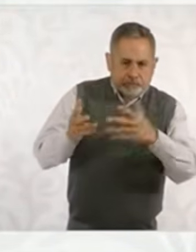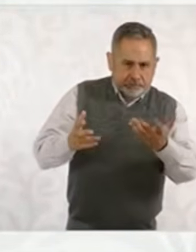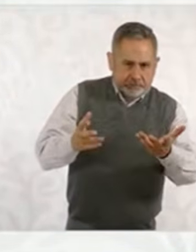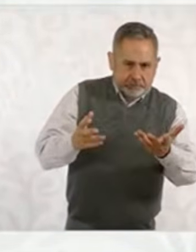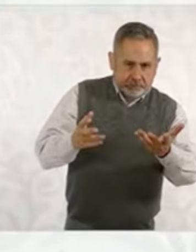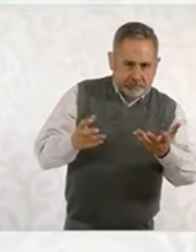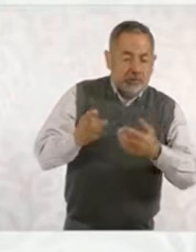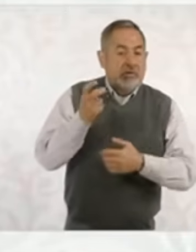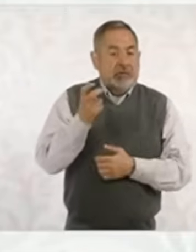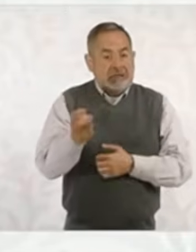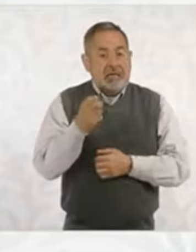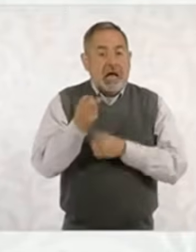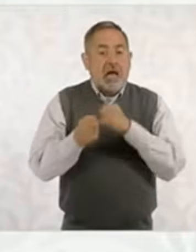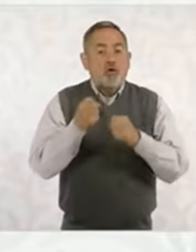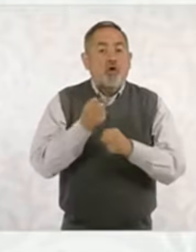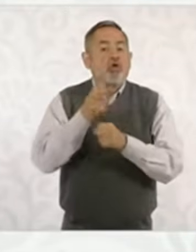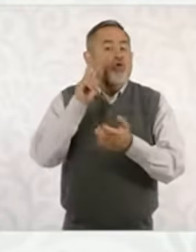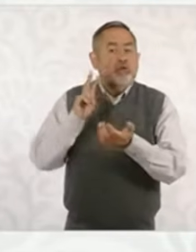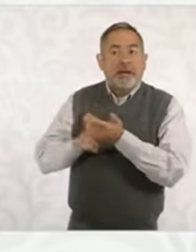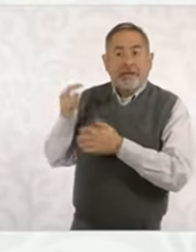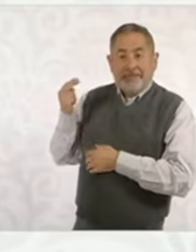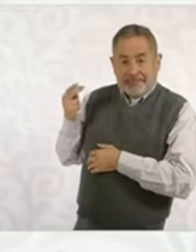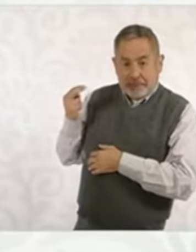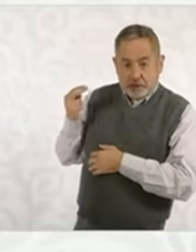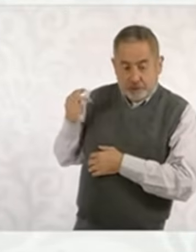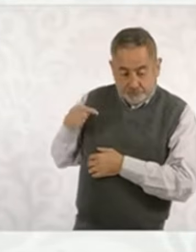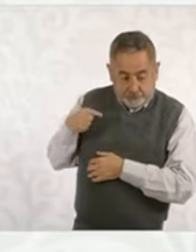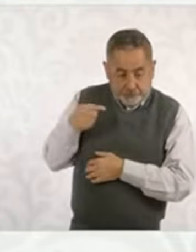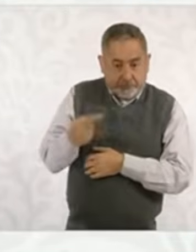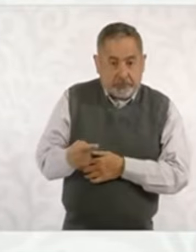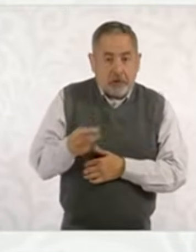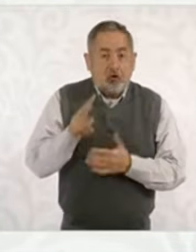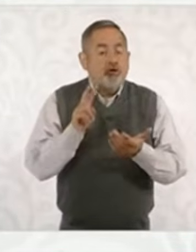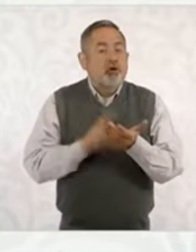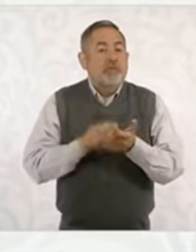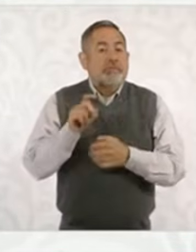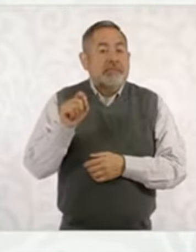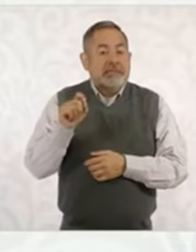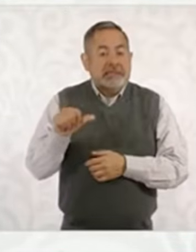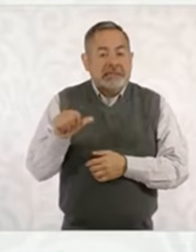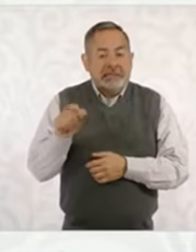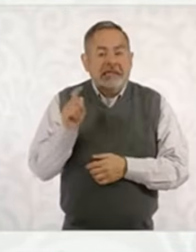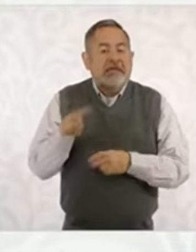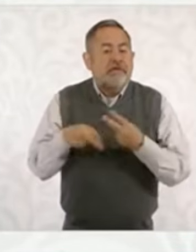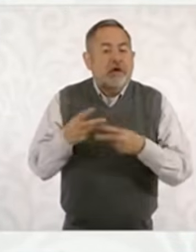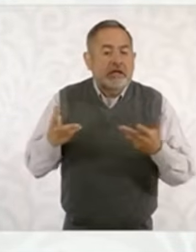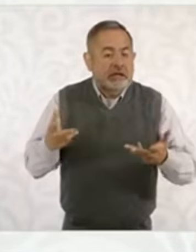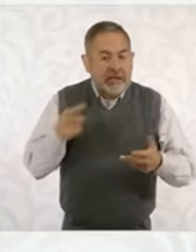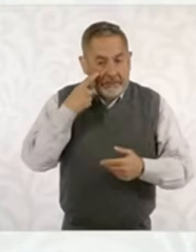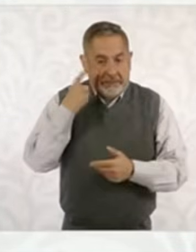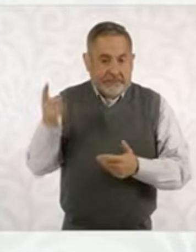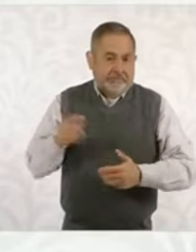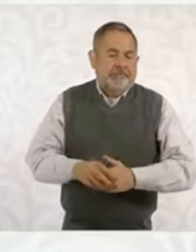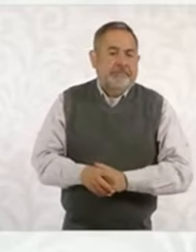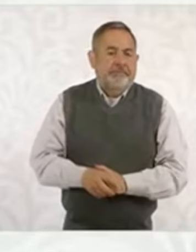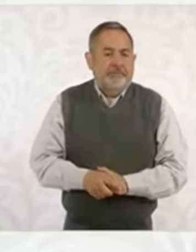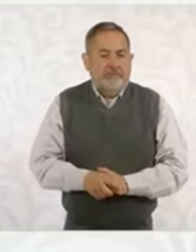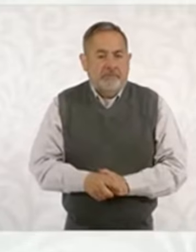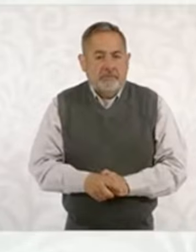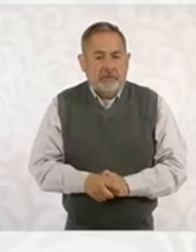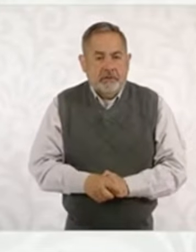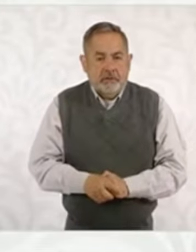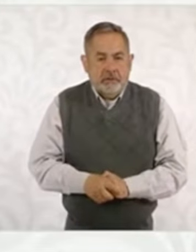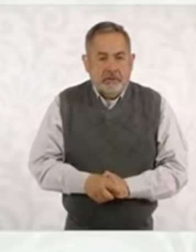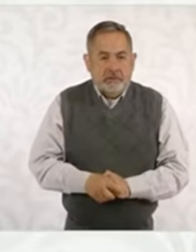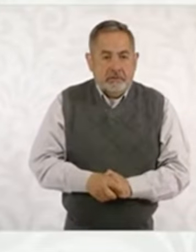de 25. ¿Qué estamos pensando para el 26? La que sigue, por favor. Bueno, lo